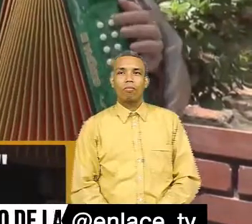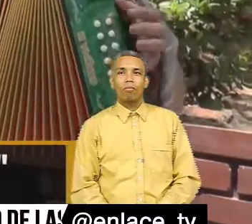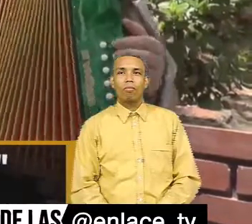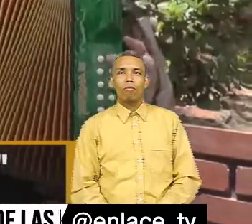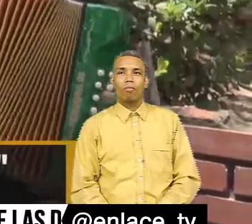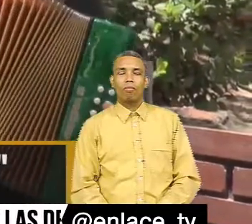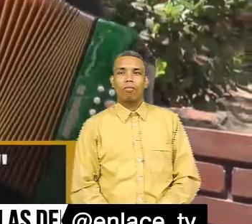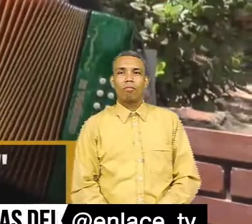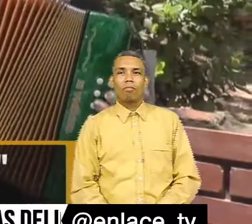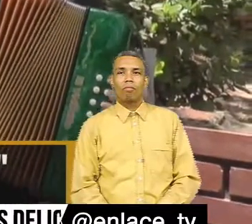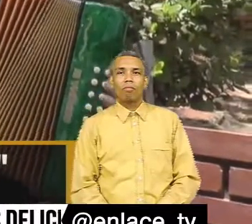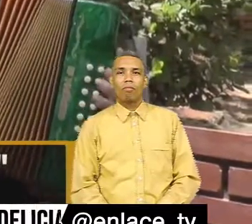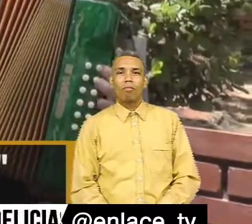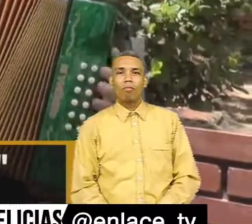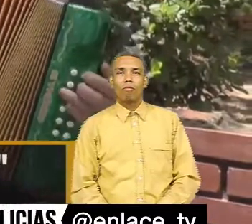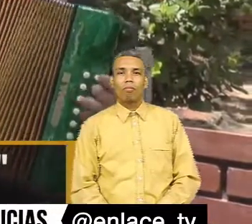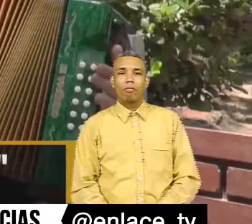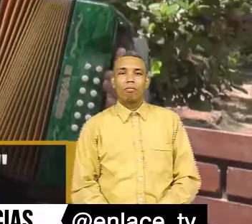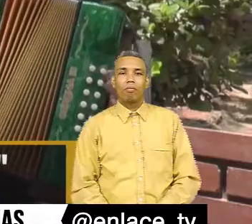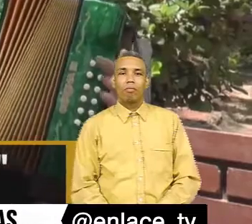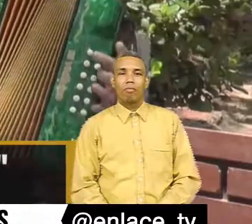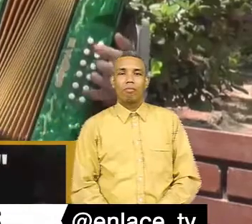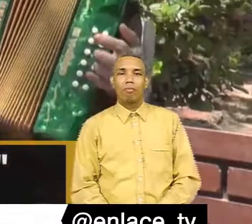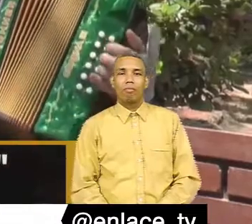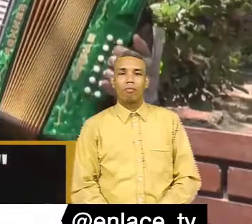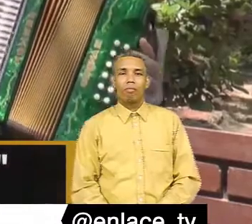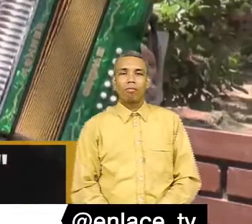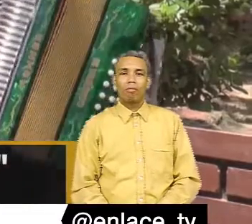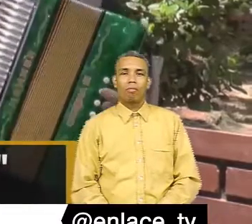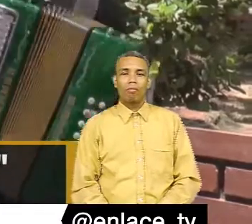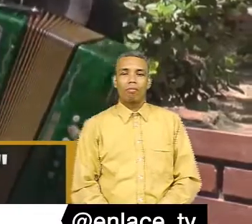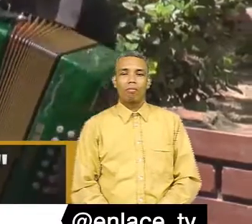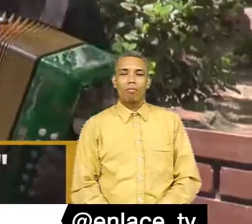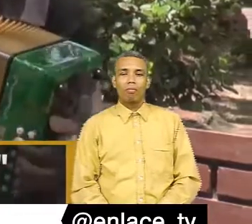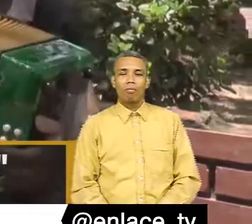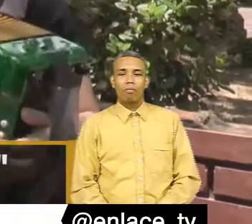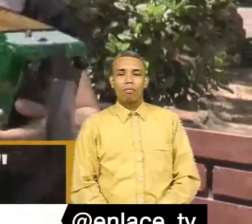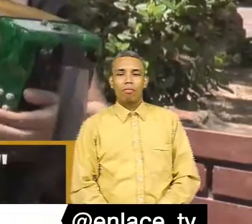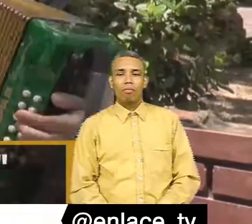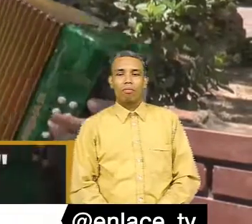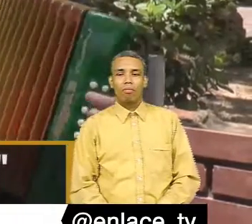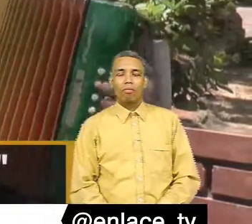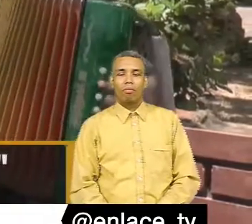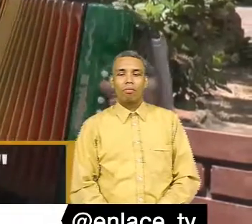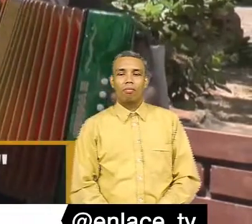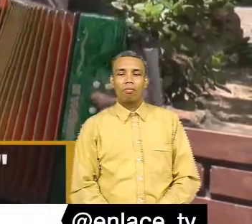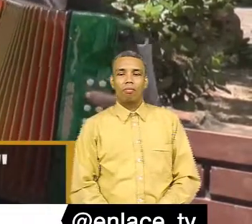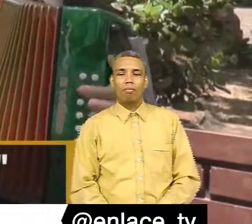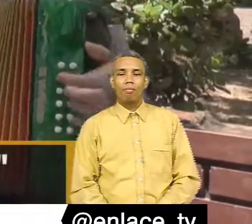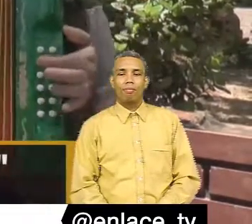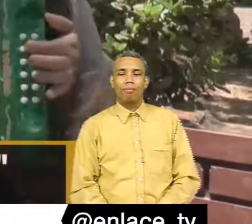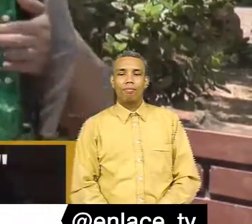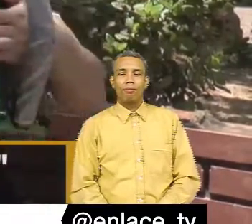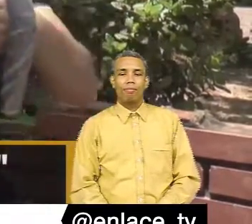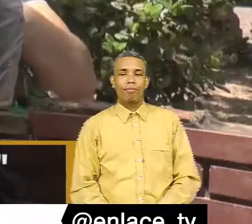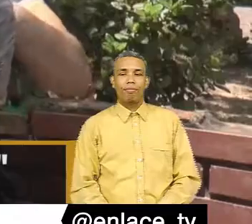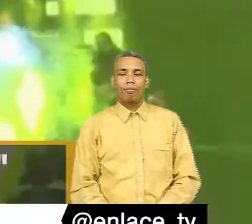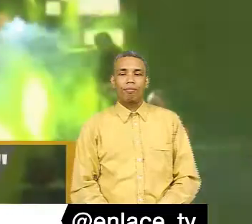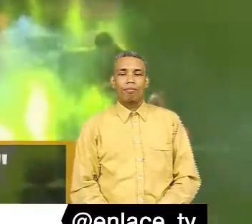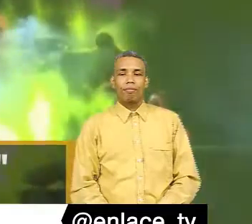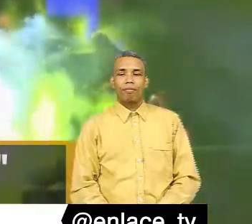beso iba a ser nuestro regreso, pero qué va, eso fue un beso y más nada, pero caí en la trampa, ay, yo caí en